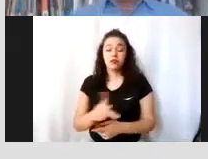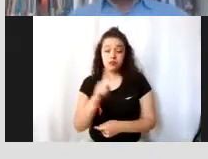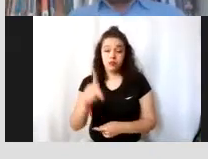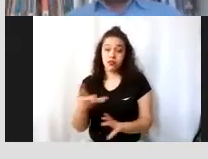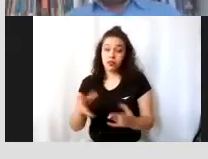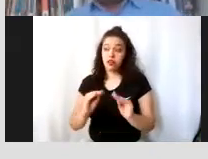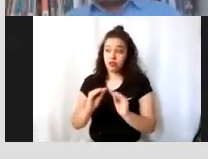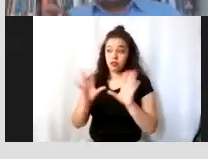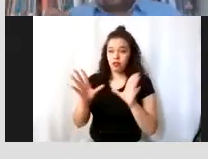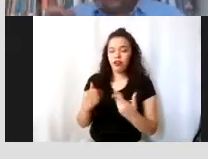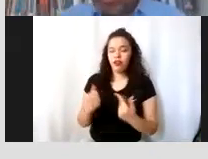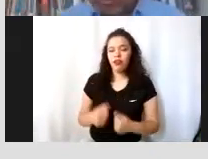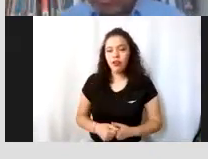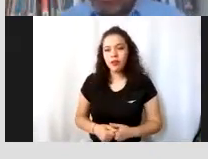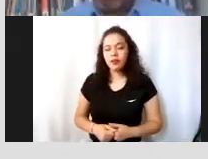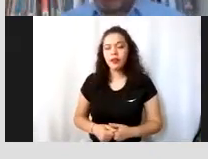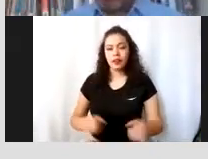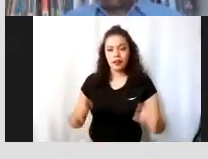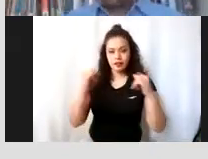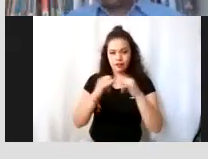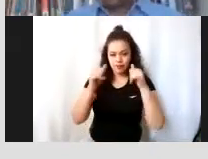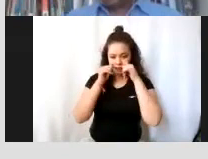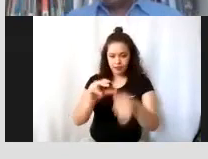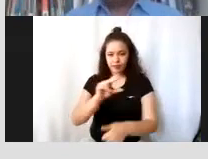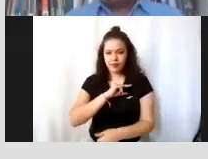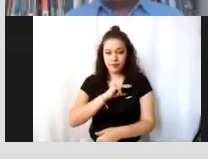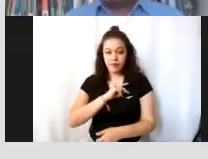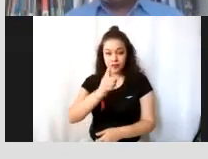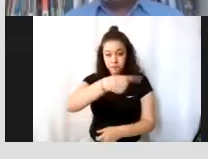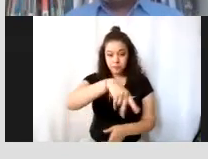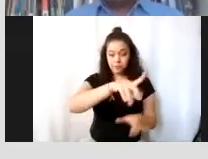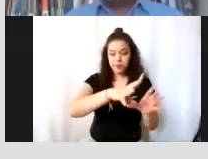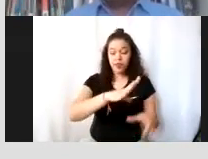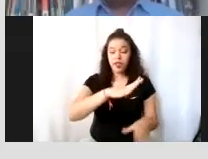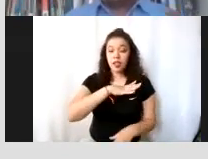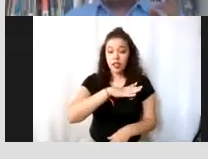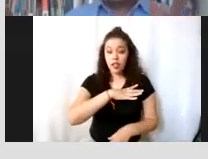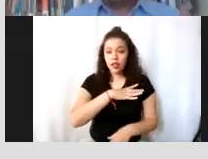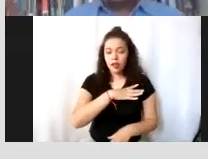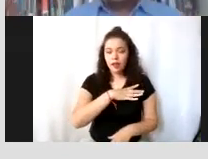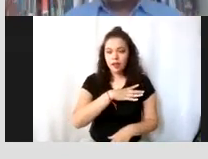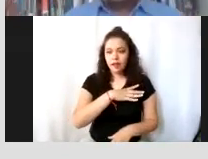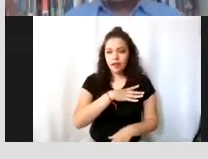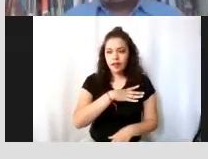efectivamente, fíjense, las instituciones de asistencia privada existen porque no